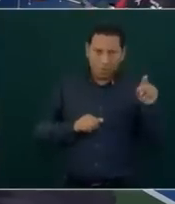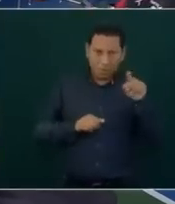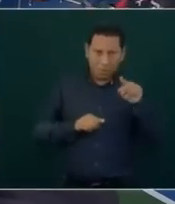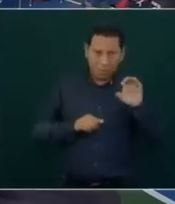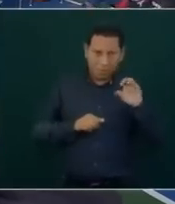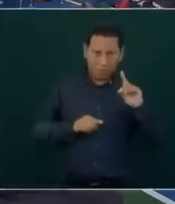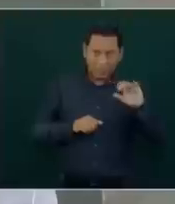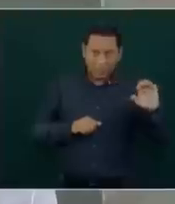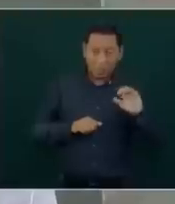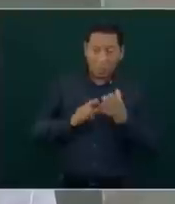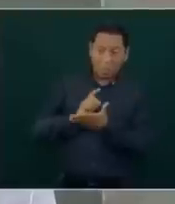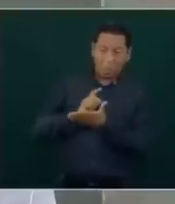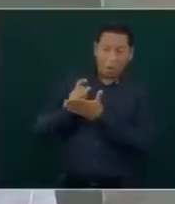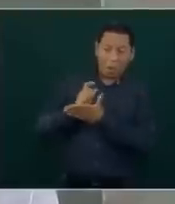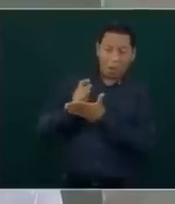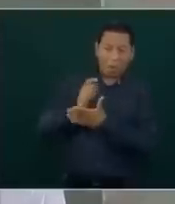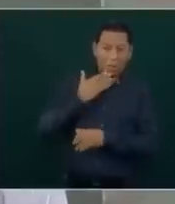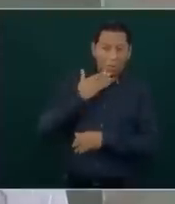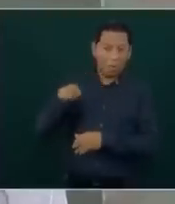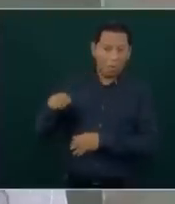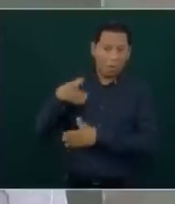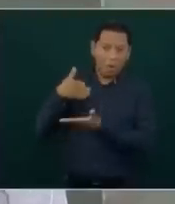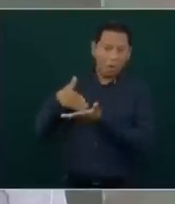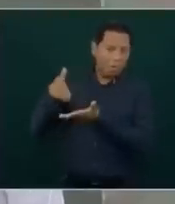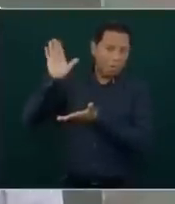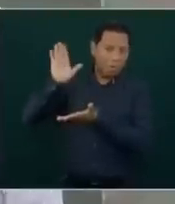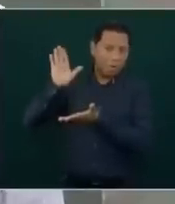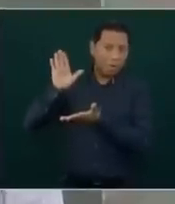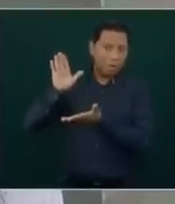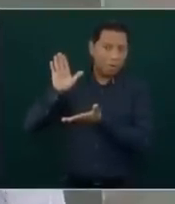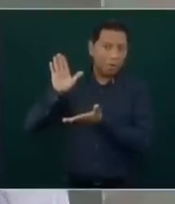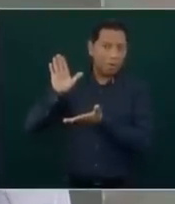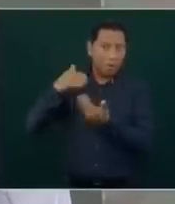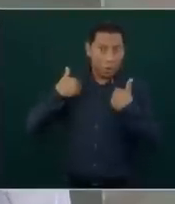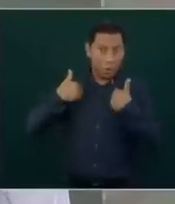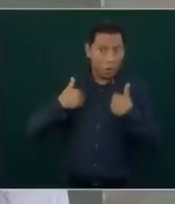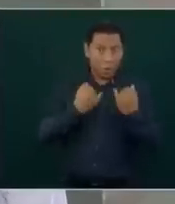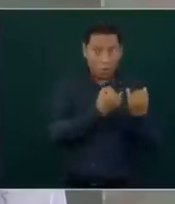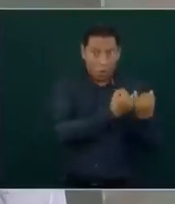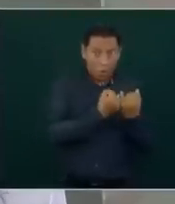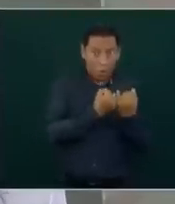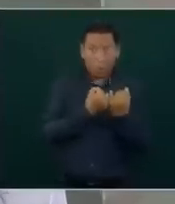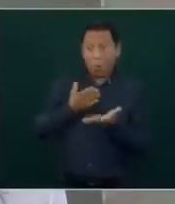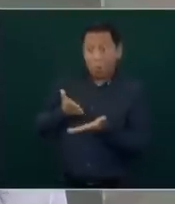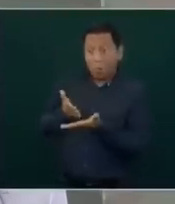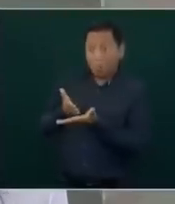pagándoles muy bien por su retiro, pues imagínense,